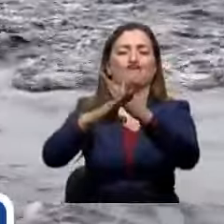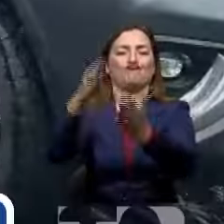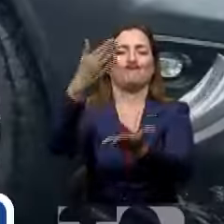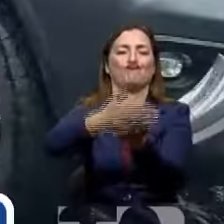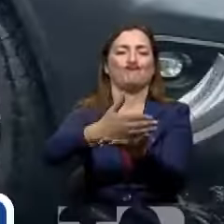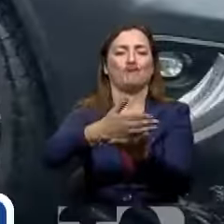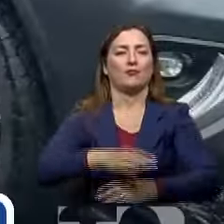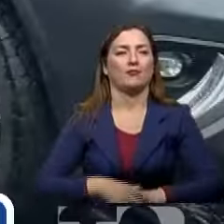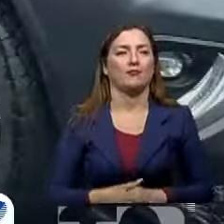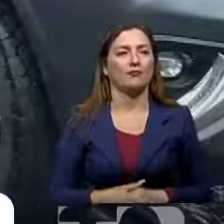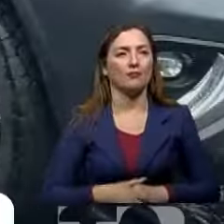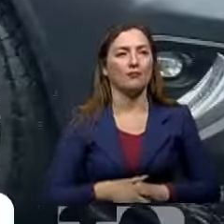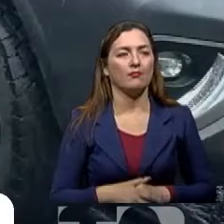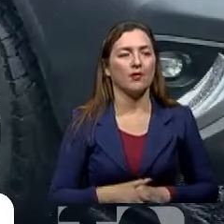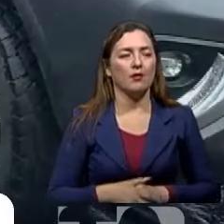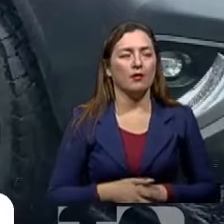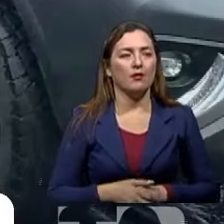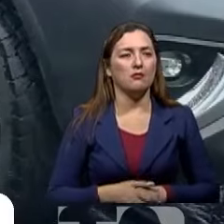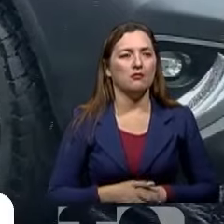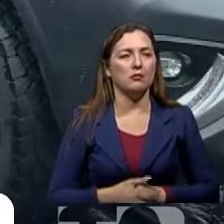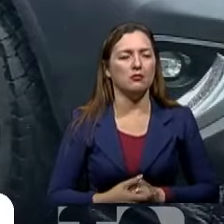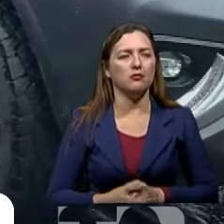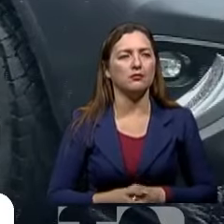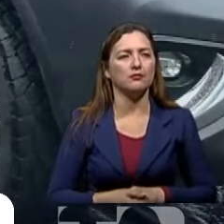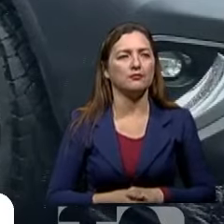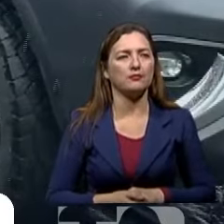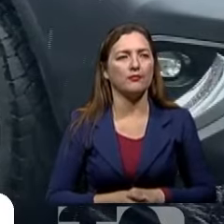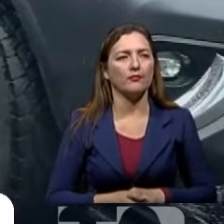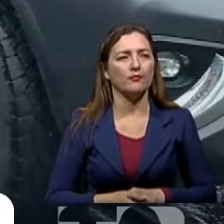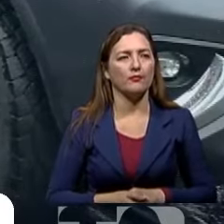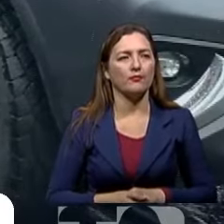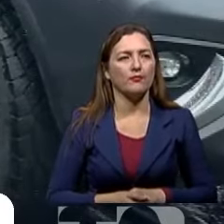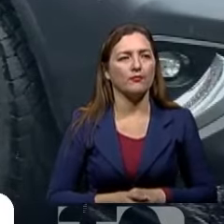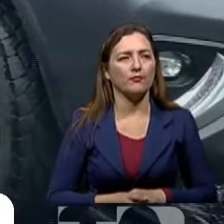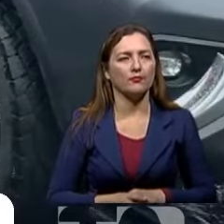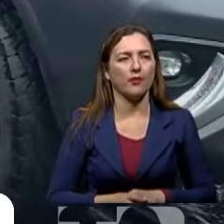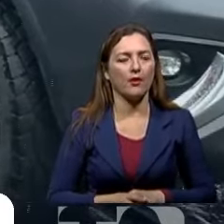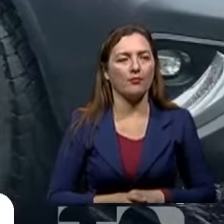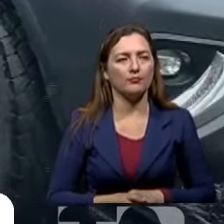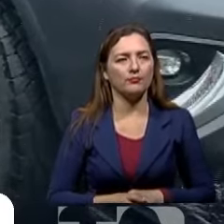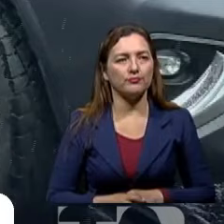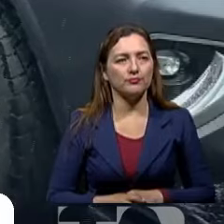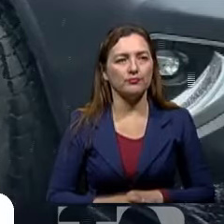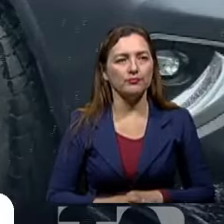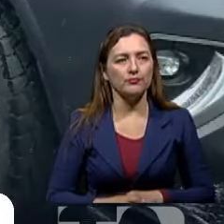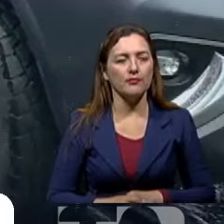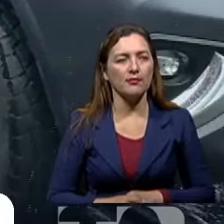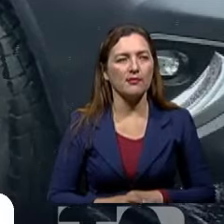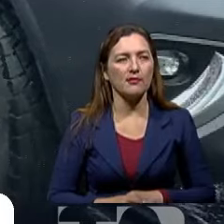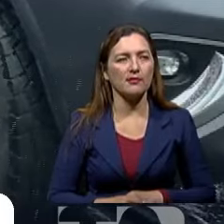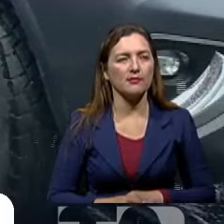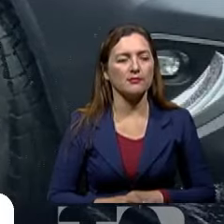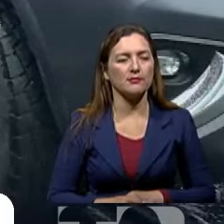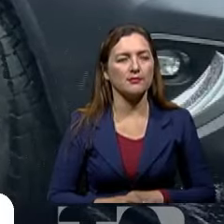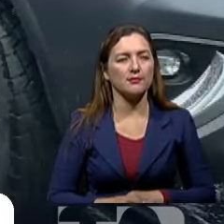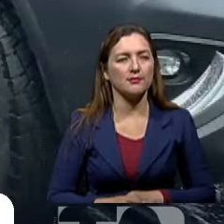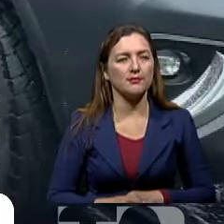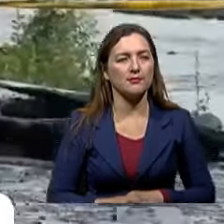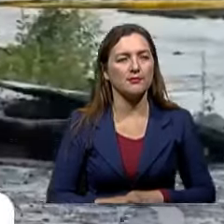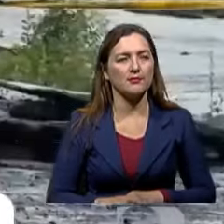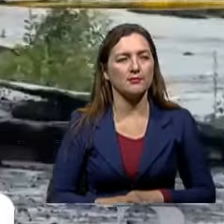suspendido. Es difícil que nosotros podamos asegurar de que podríamos controlar